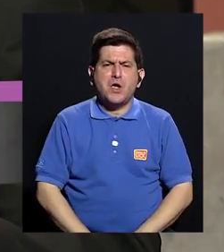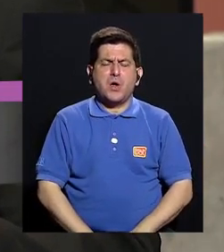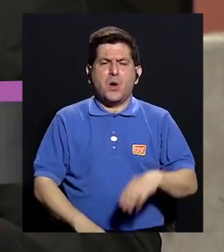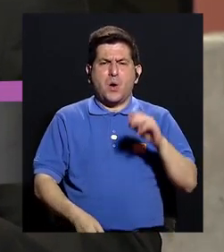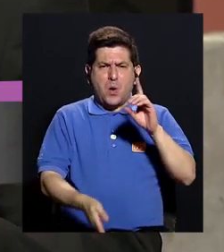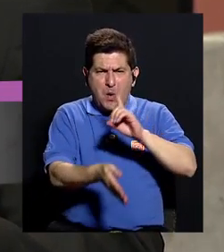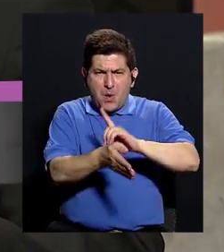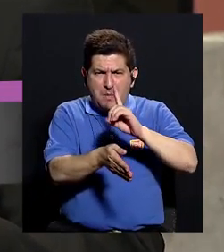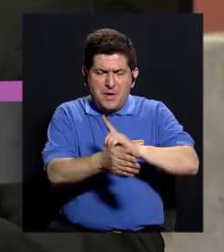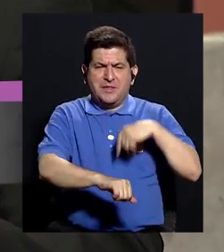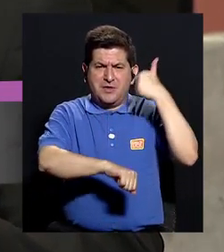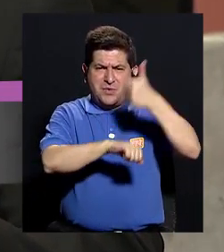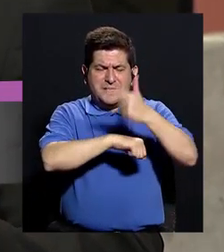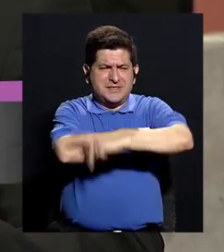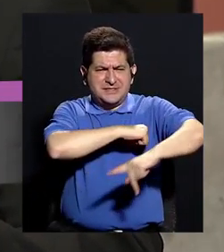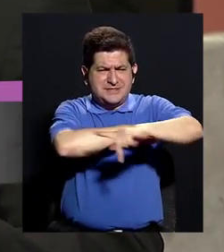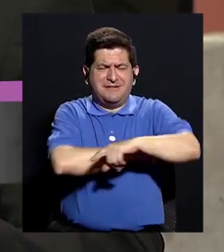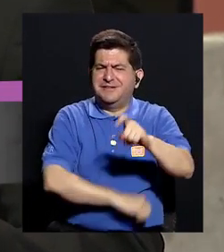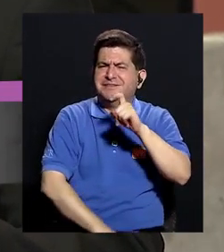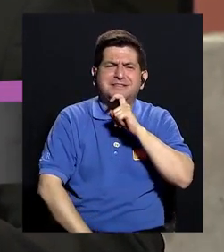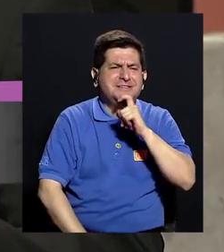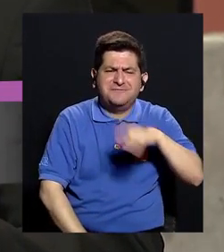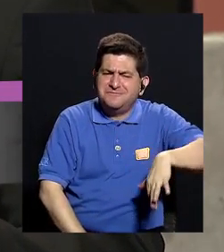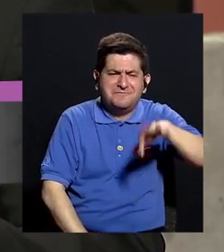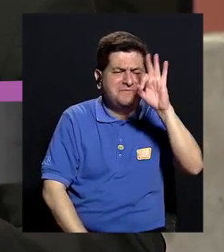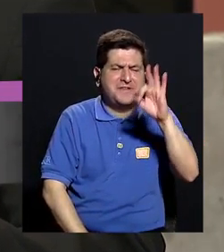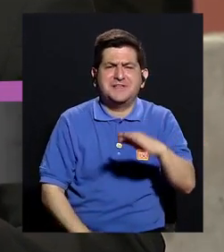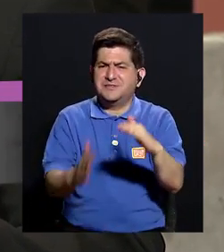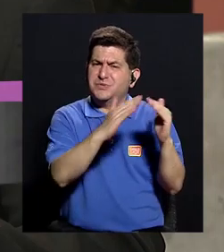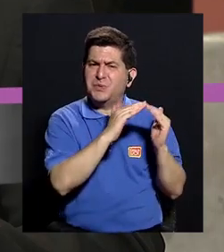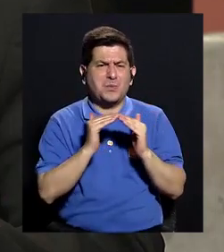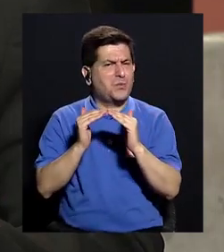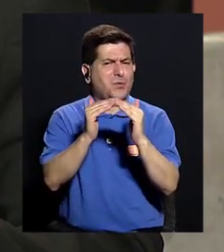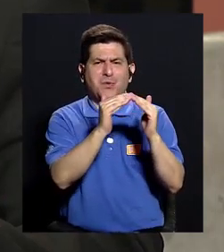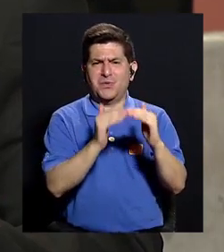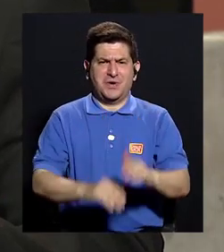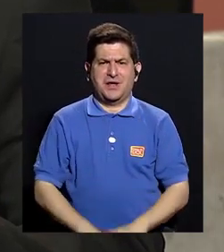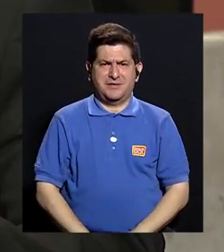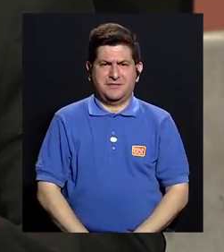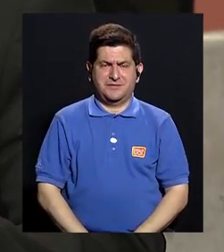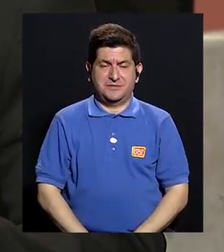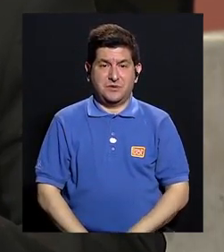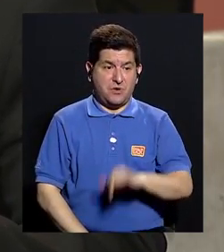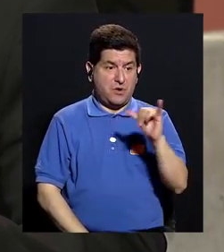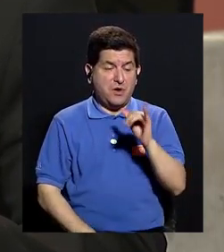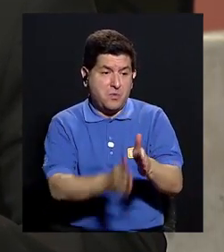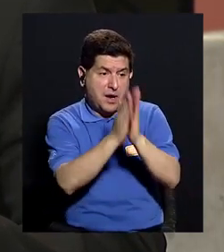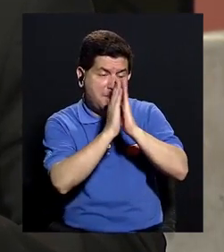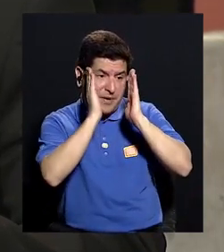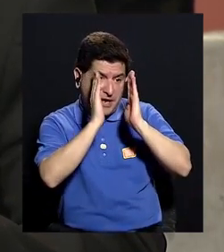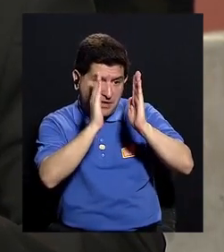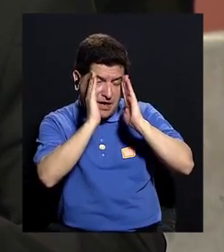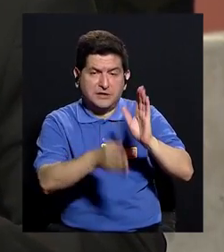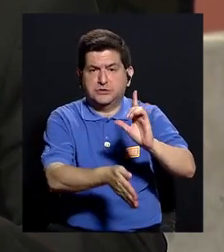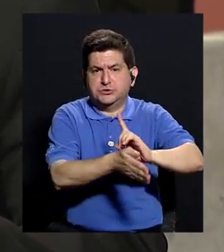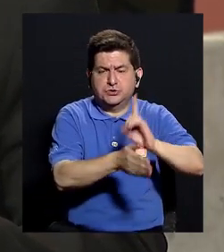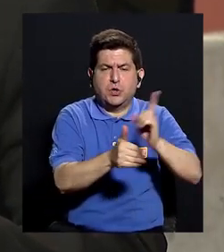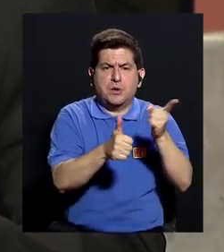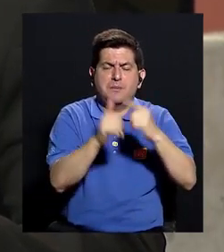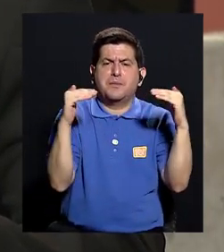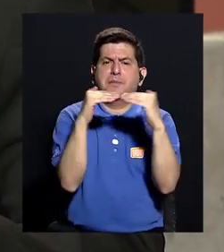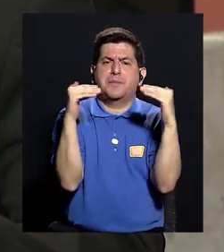instaurado que tenemos a nivel de país, es difícil encontrar a una población que así como va y solicita la atención